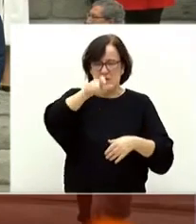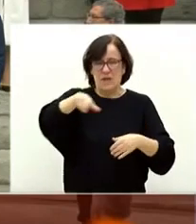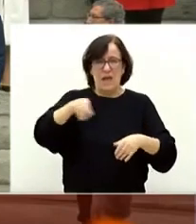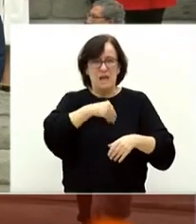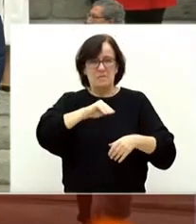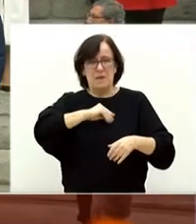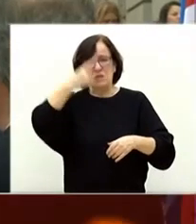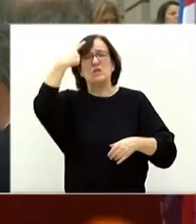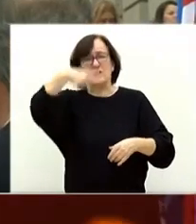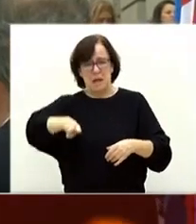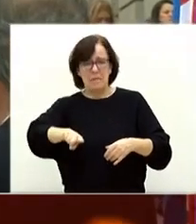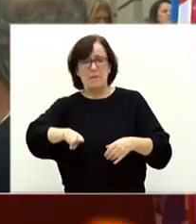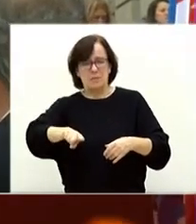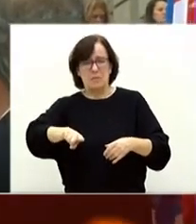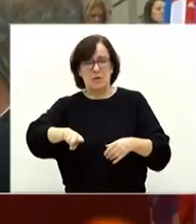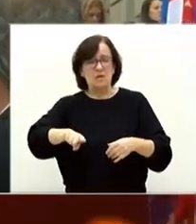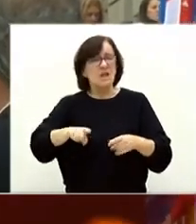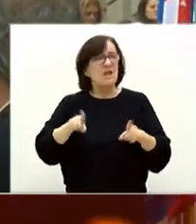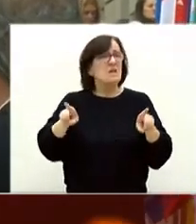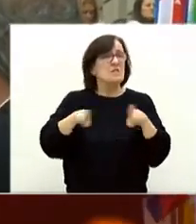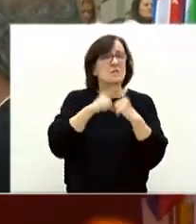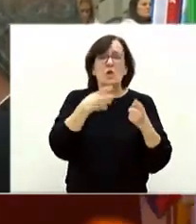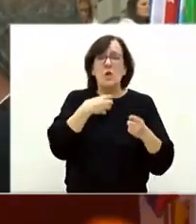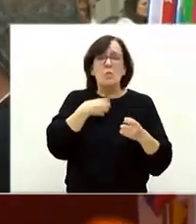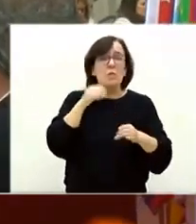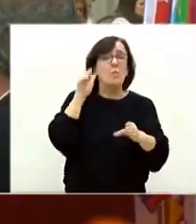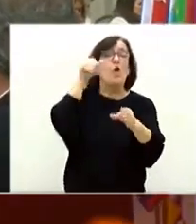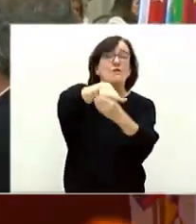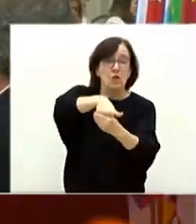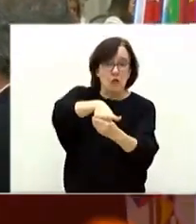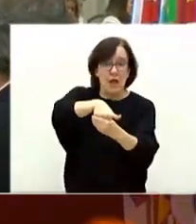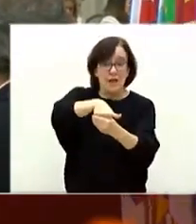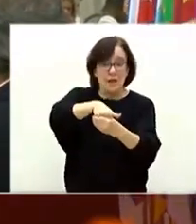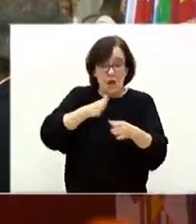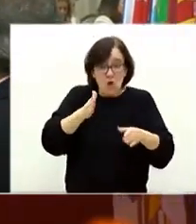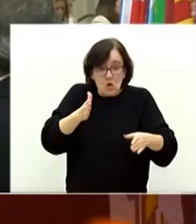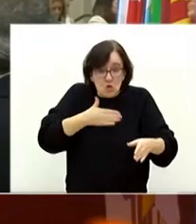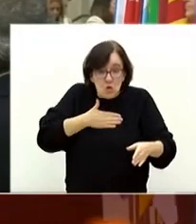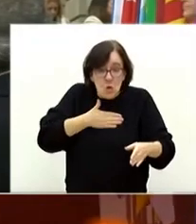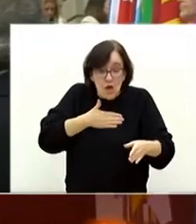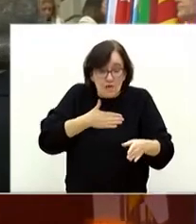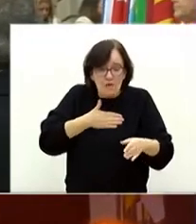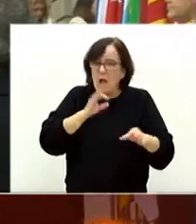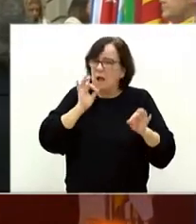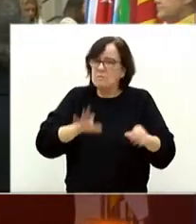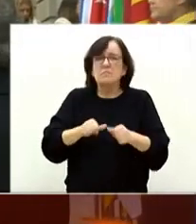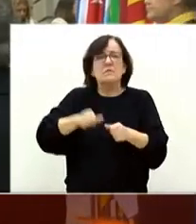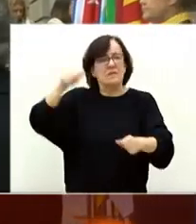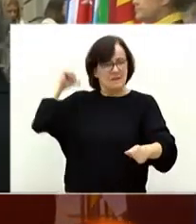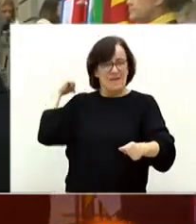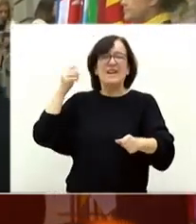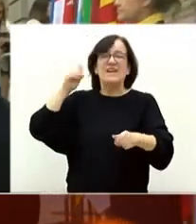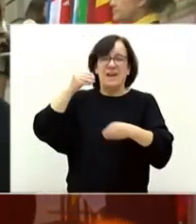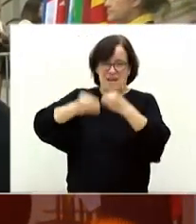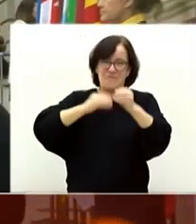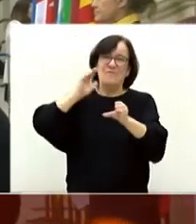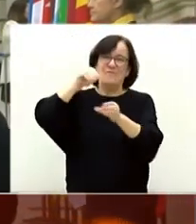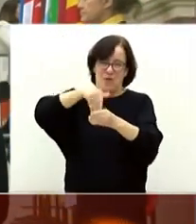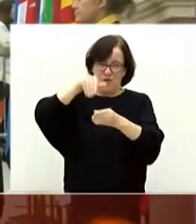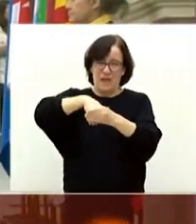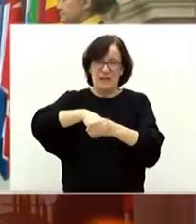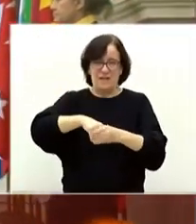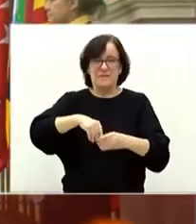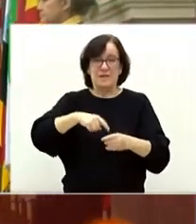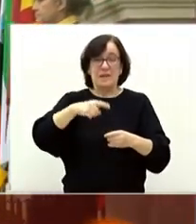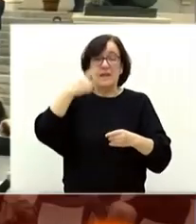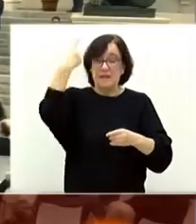que sabemos que, aunque no la pudimos votar, es tan nuestra como de los que sí lo hicieron, que